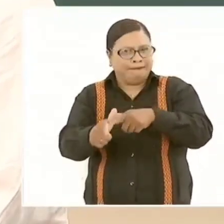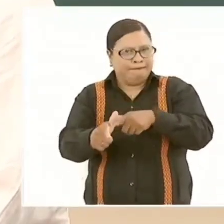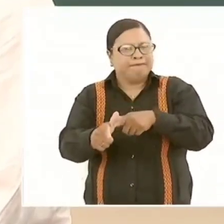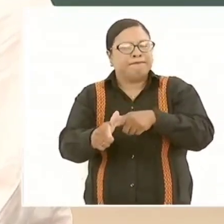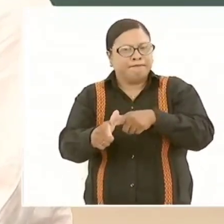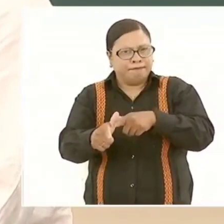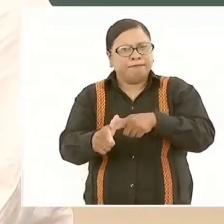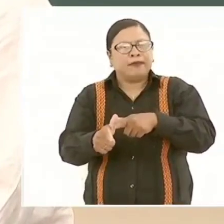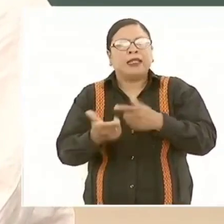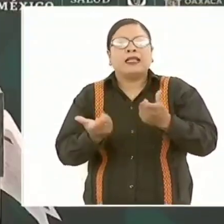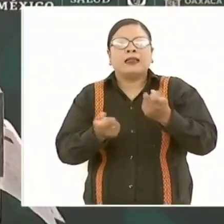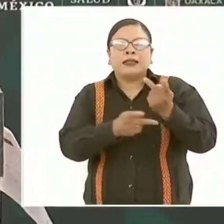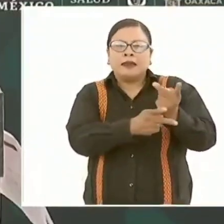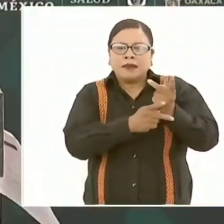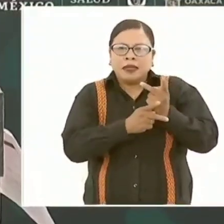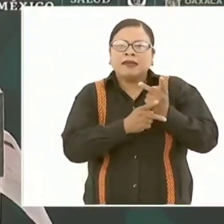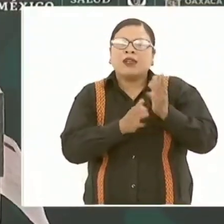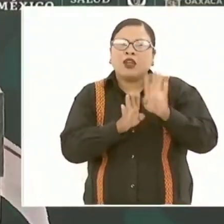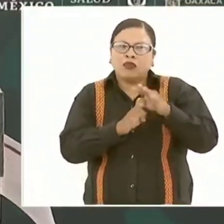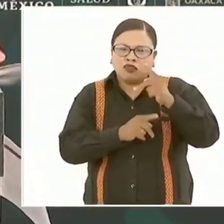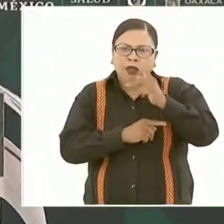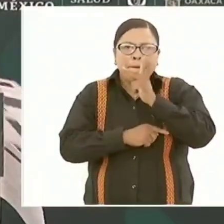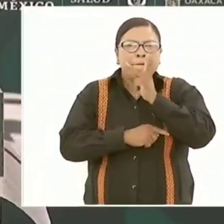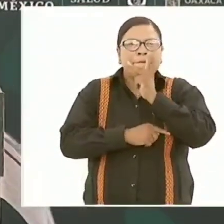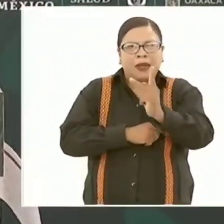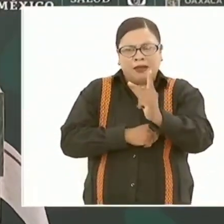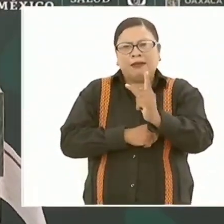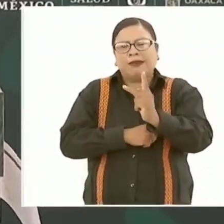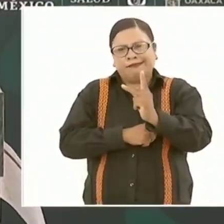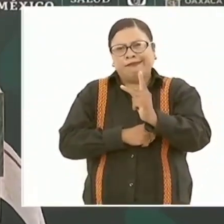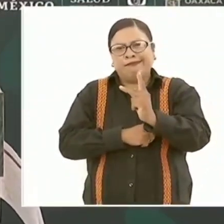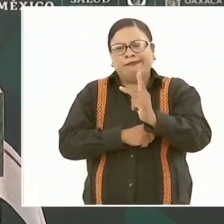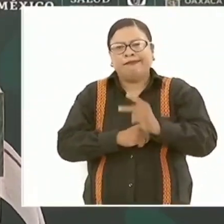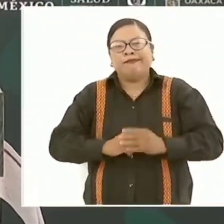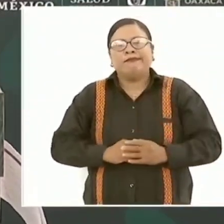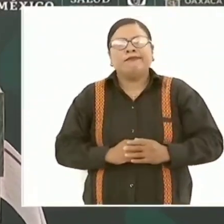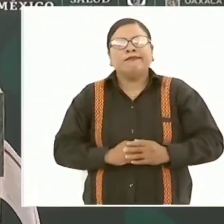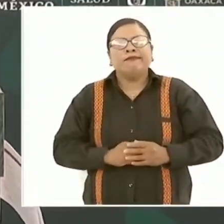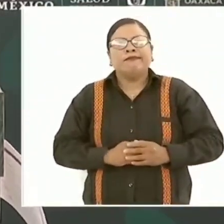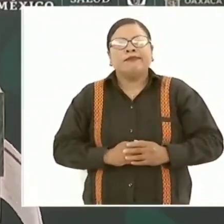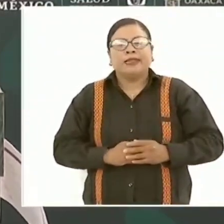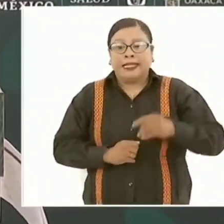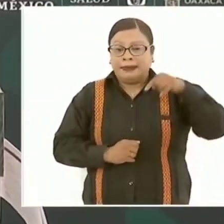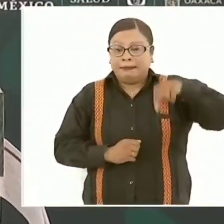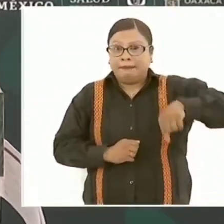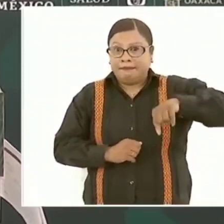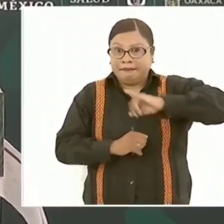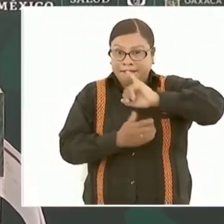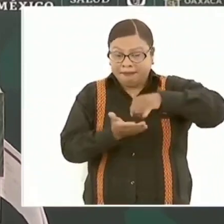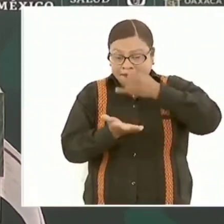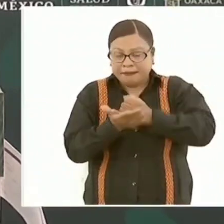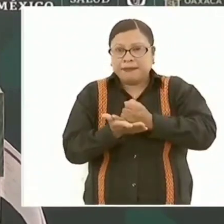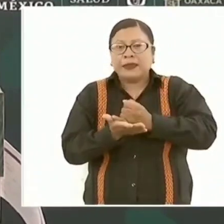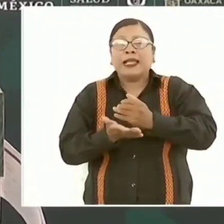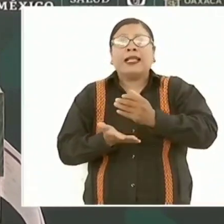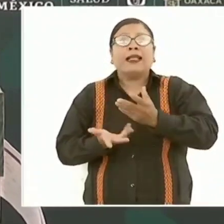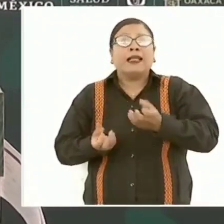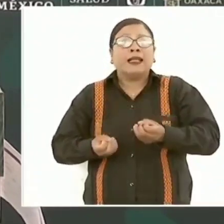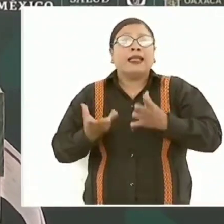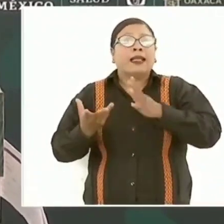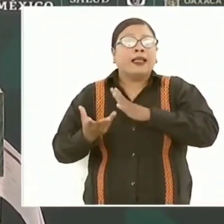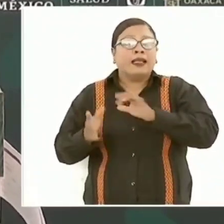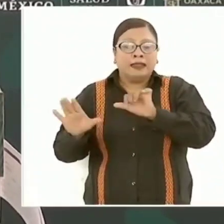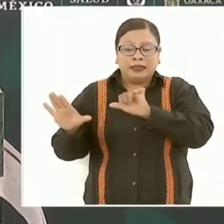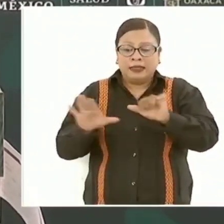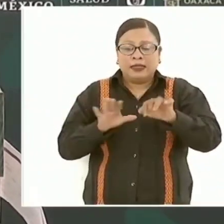con créditos a la palabra. Y aquí en Juchitán hay